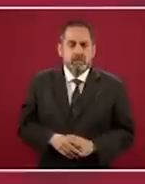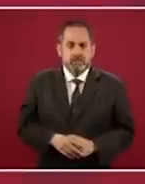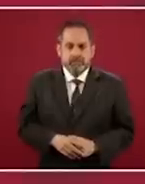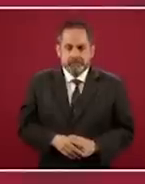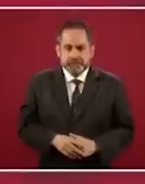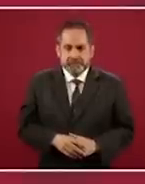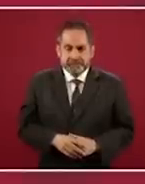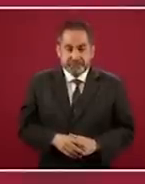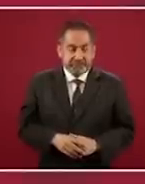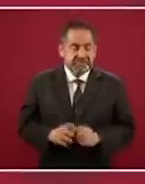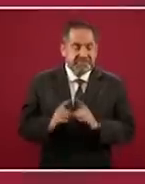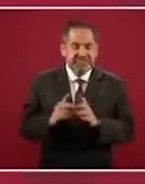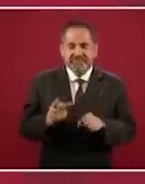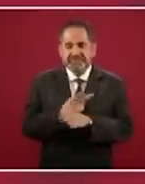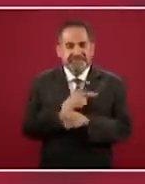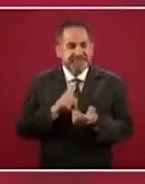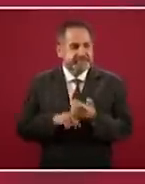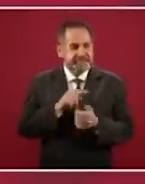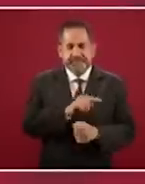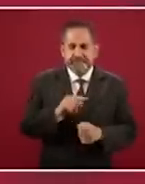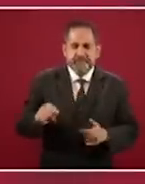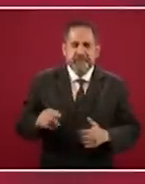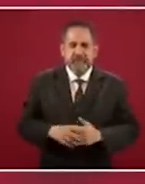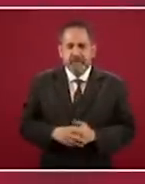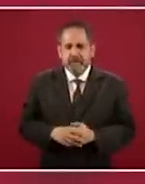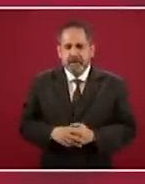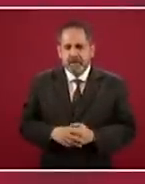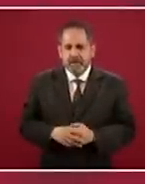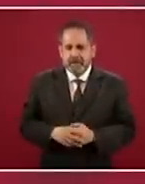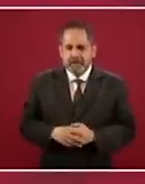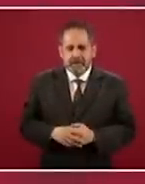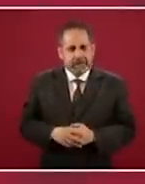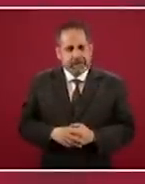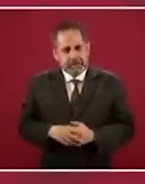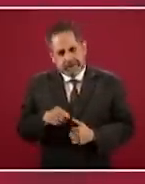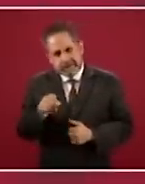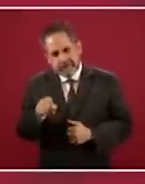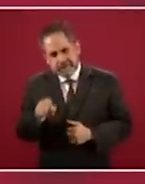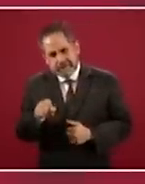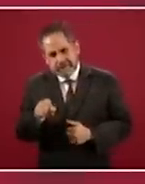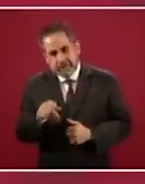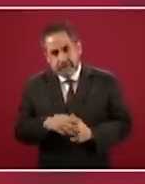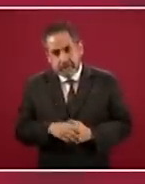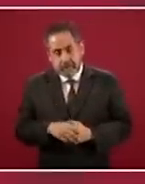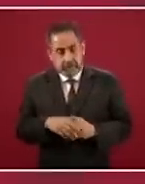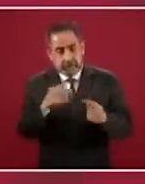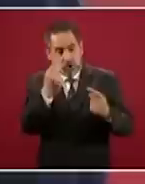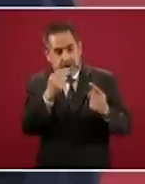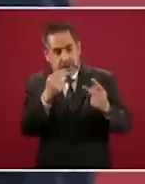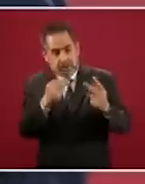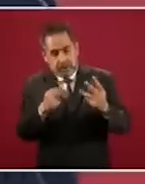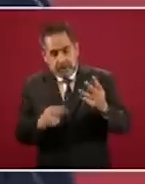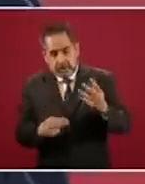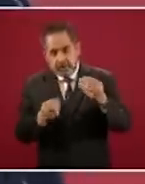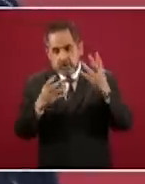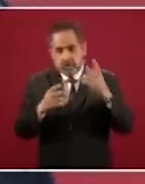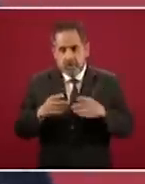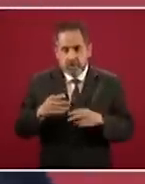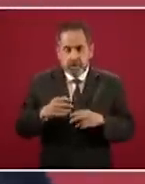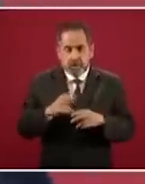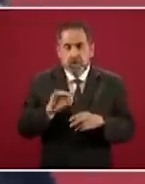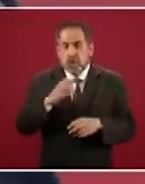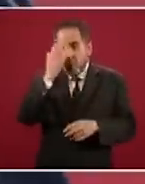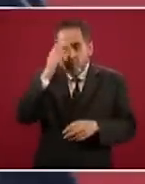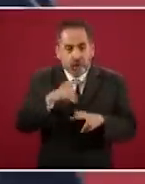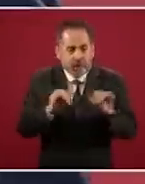lo que está pasando que me das no sé cuántos nombres, ¿no? Y no conozco a